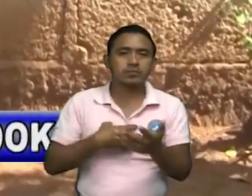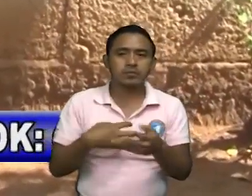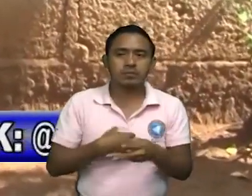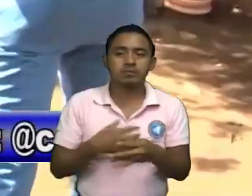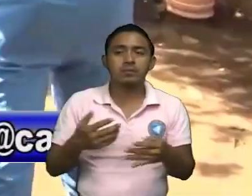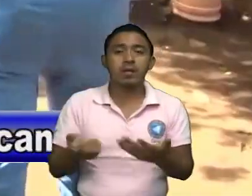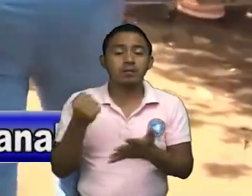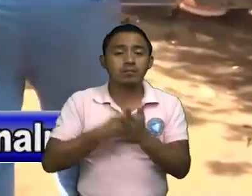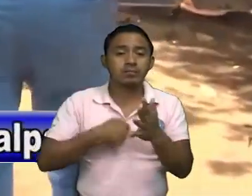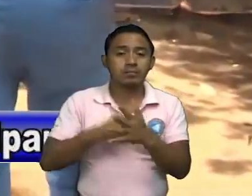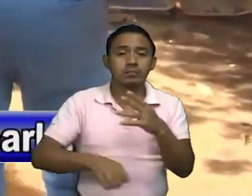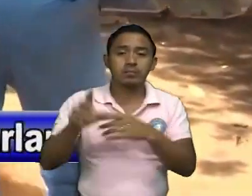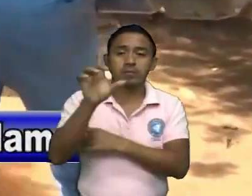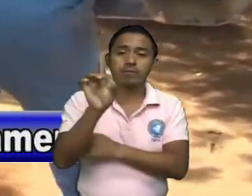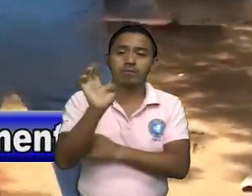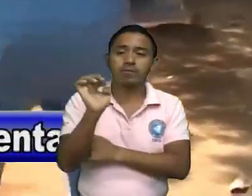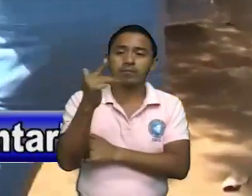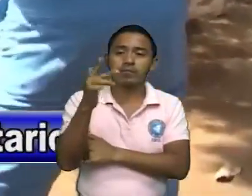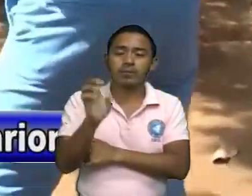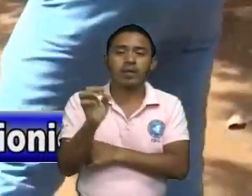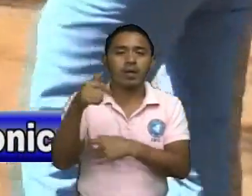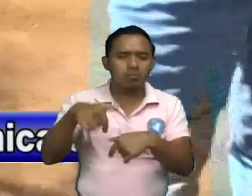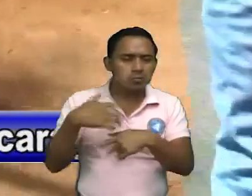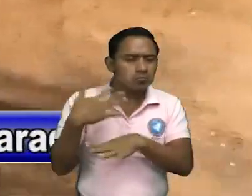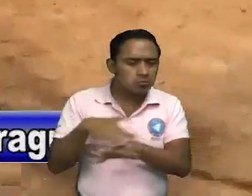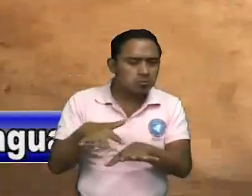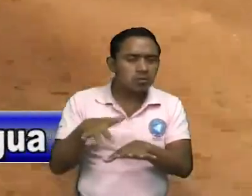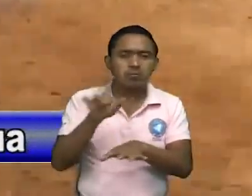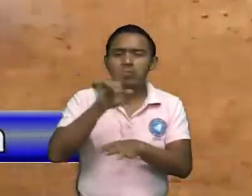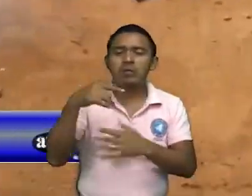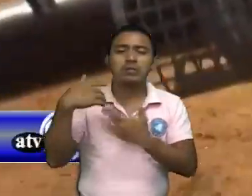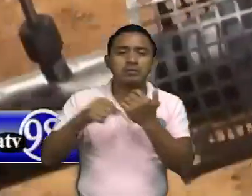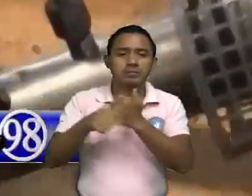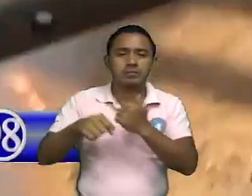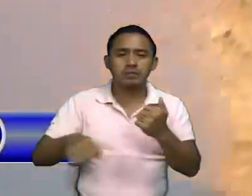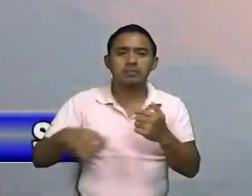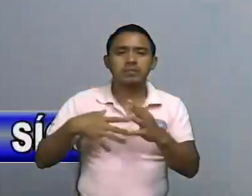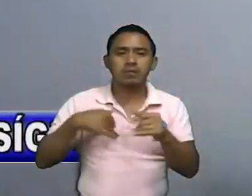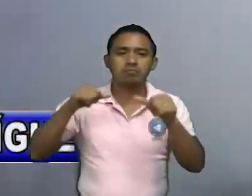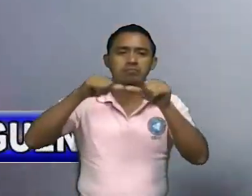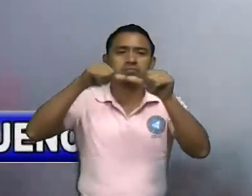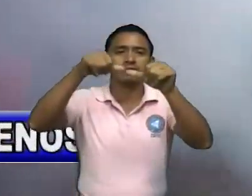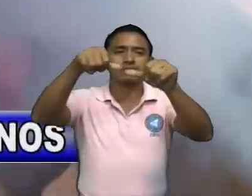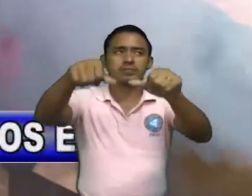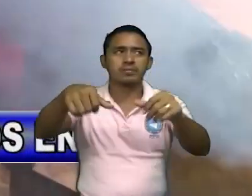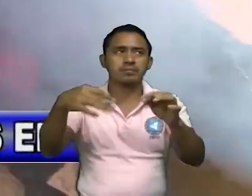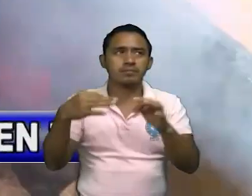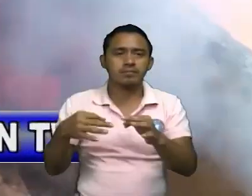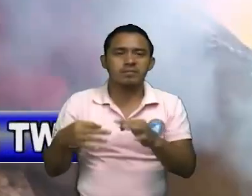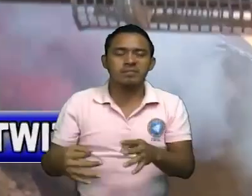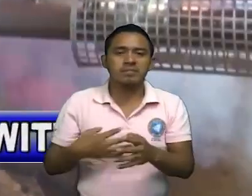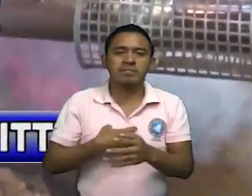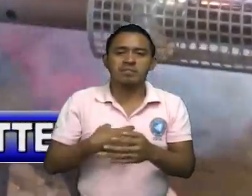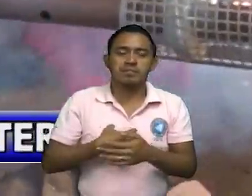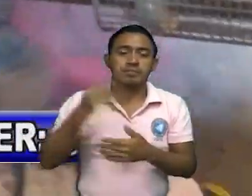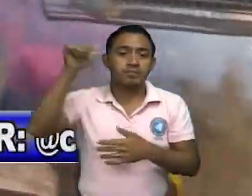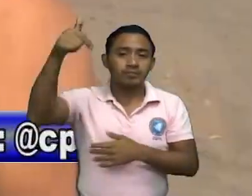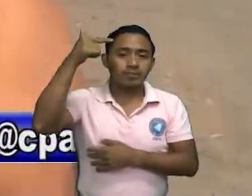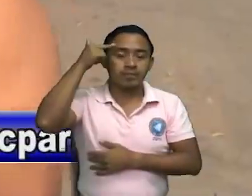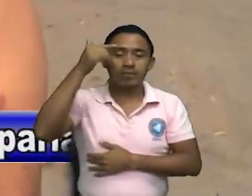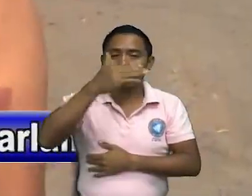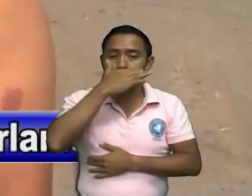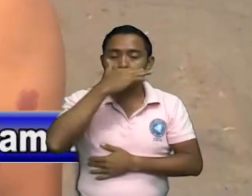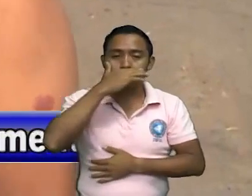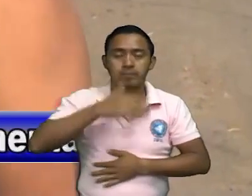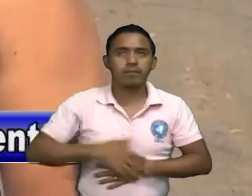que la lucha contra el dengue no es de ahorita, sino que ha sido una campaña permanente del buen gobierno sandinista. Es